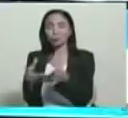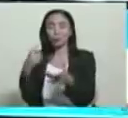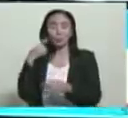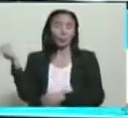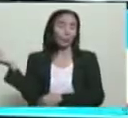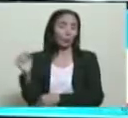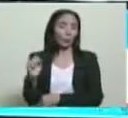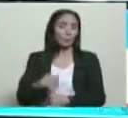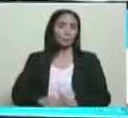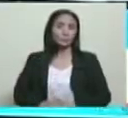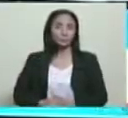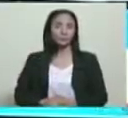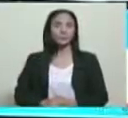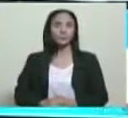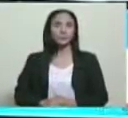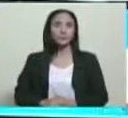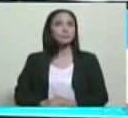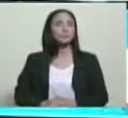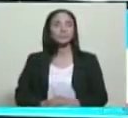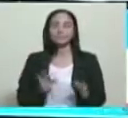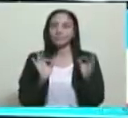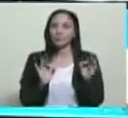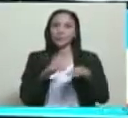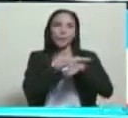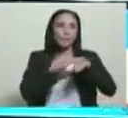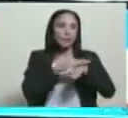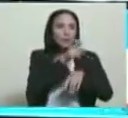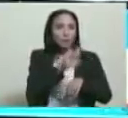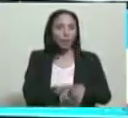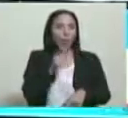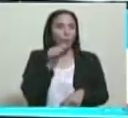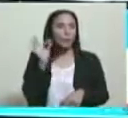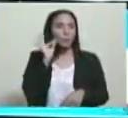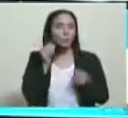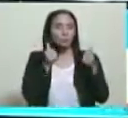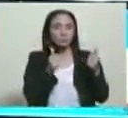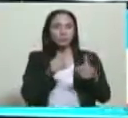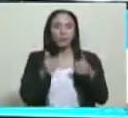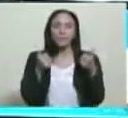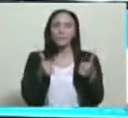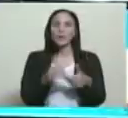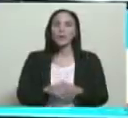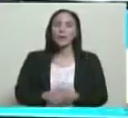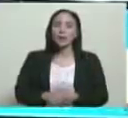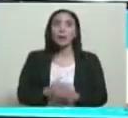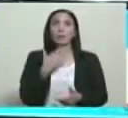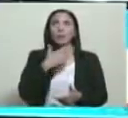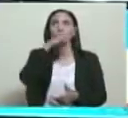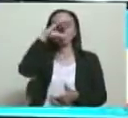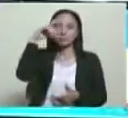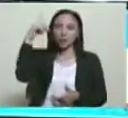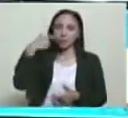Extraordinarios ministros y ministras, extraordinarios líderes, tenemos muy buenos, afortunadamente, gracias a Dios.